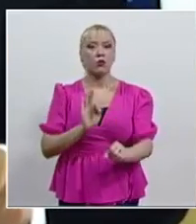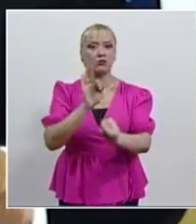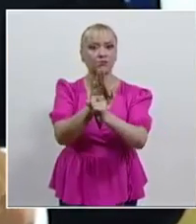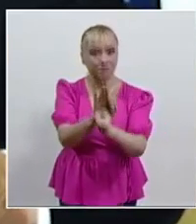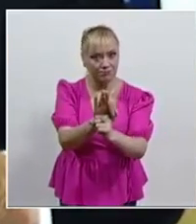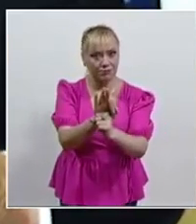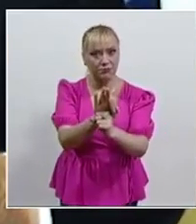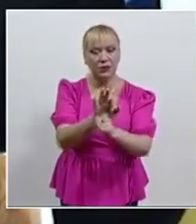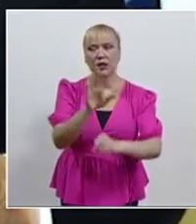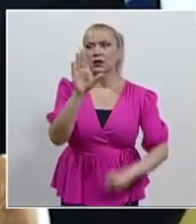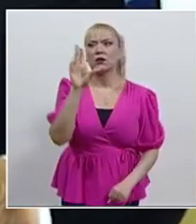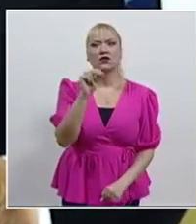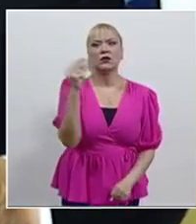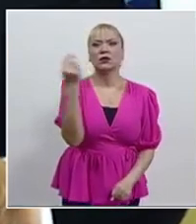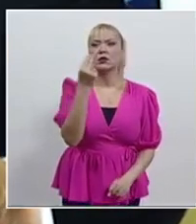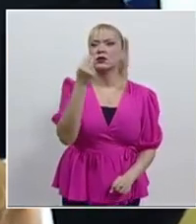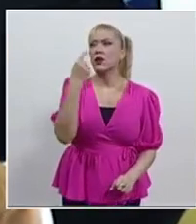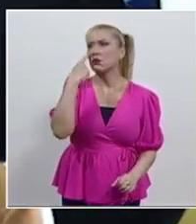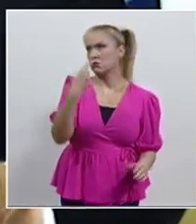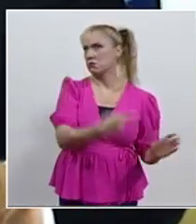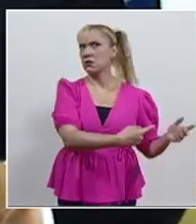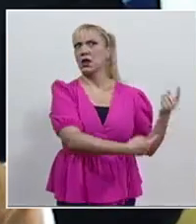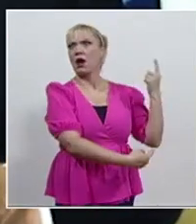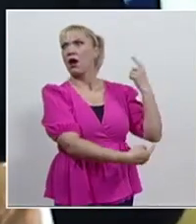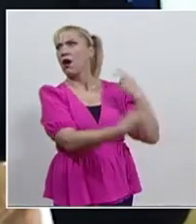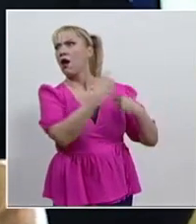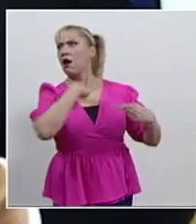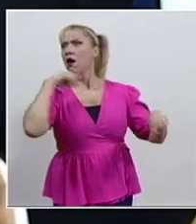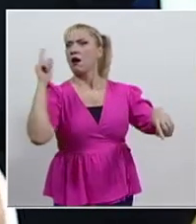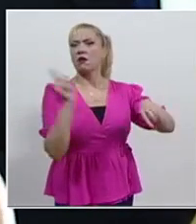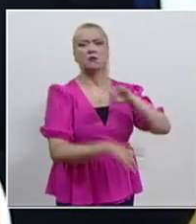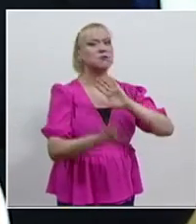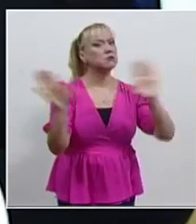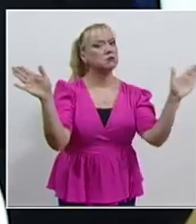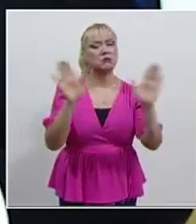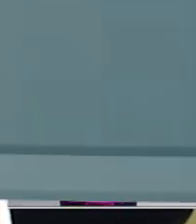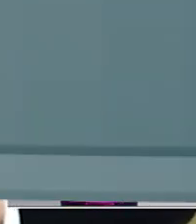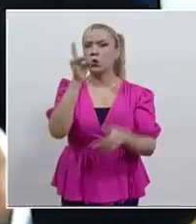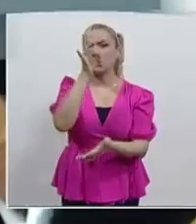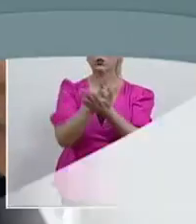necesario acreditar que se hayan llevado a cabo incluso en grado de tentativa.